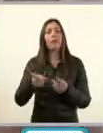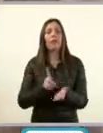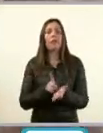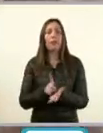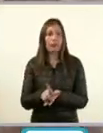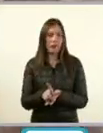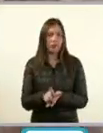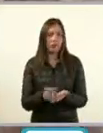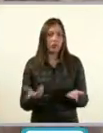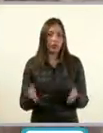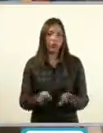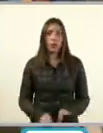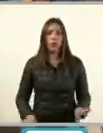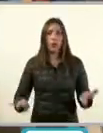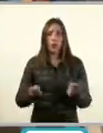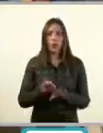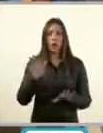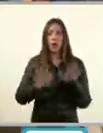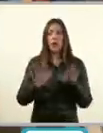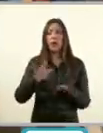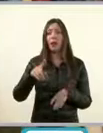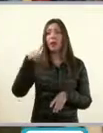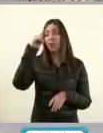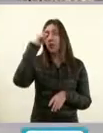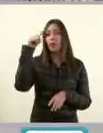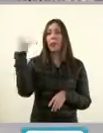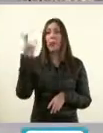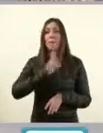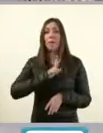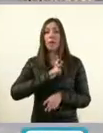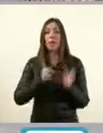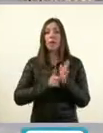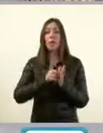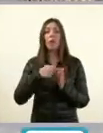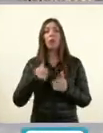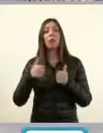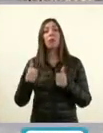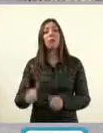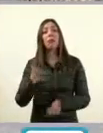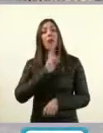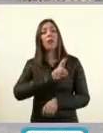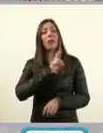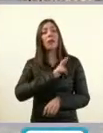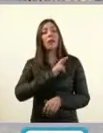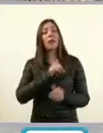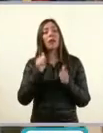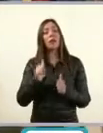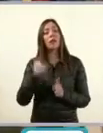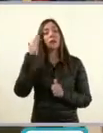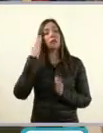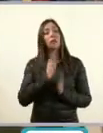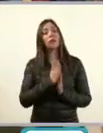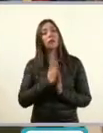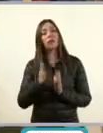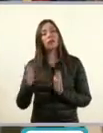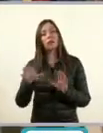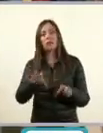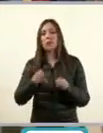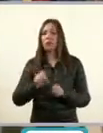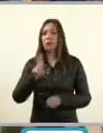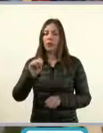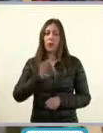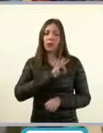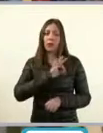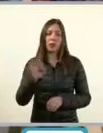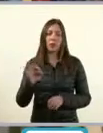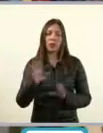muy importante decir que no es cualquier tipo de posesión, porque ahora que decías tú, por ejemplo, el ejemplo del arrendamiento, en un arrendamiento nunca va a poder operar